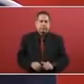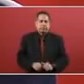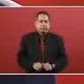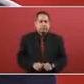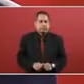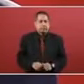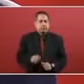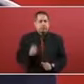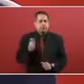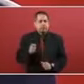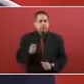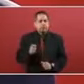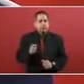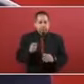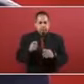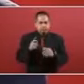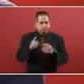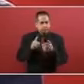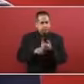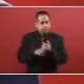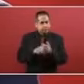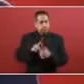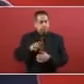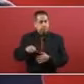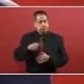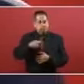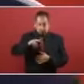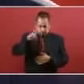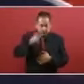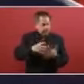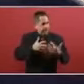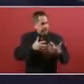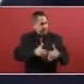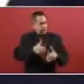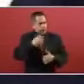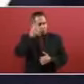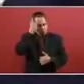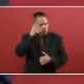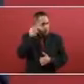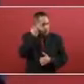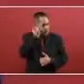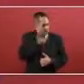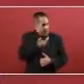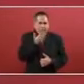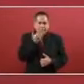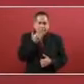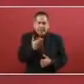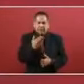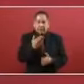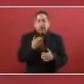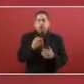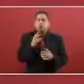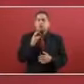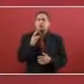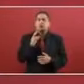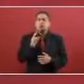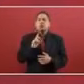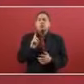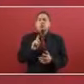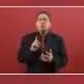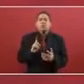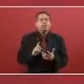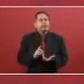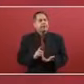que sean verdaderos empresarios, no